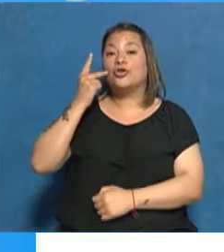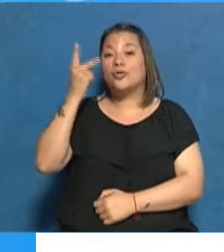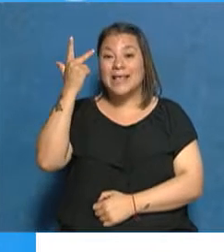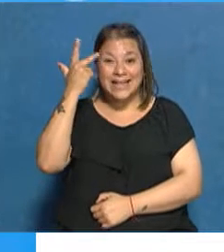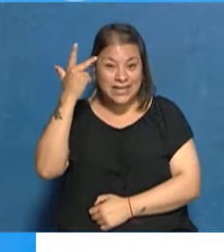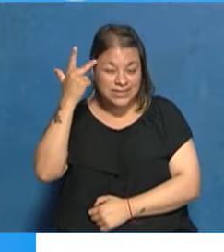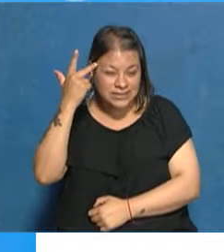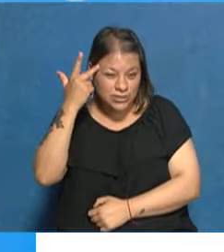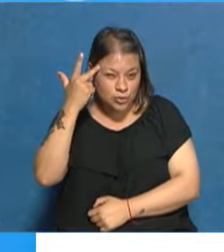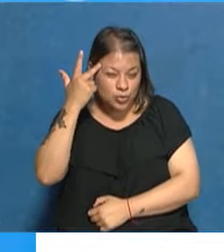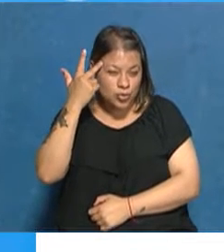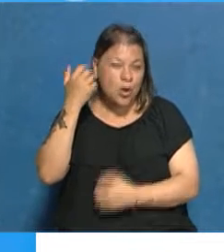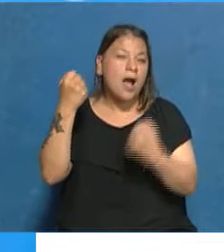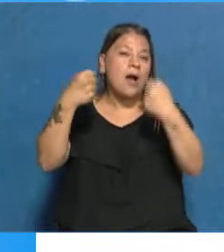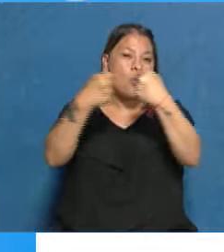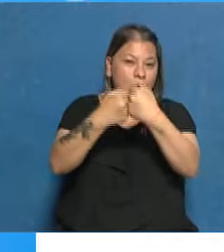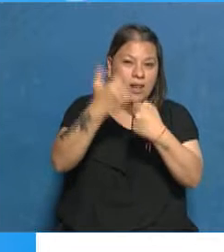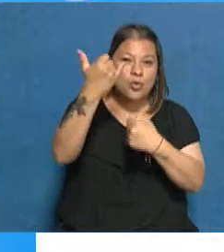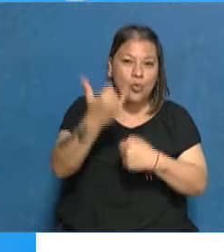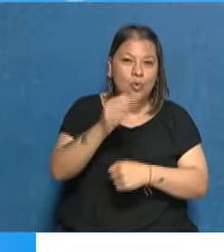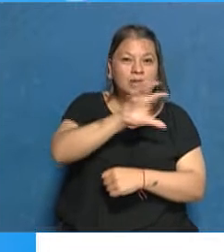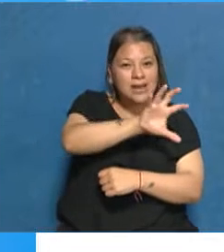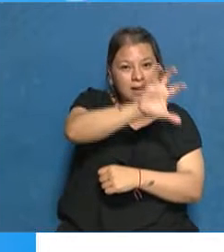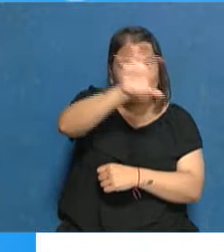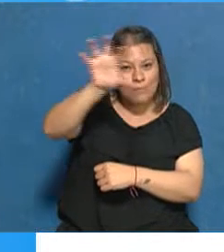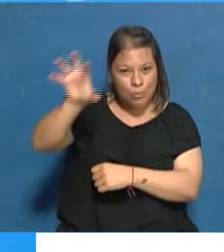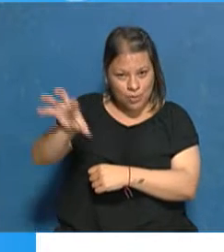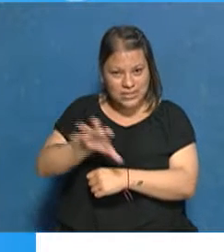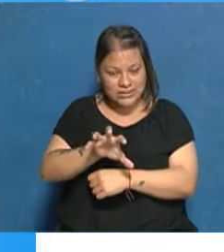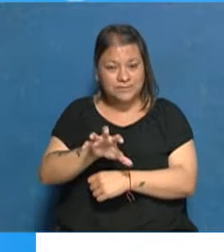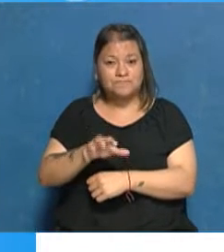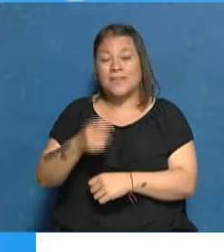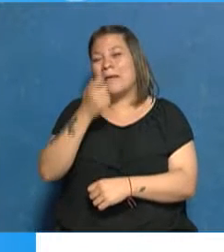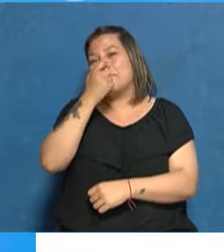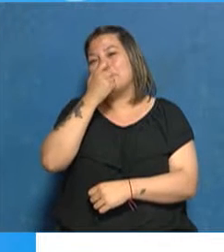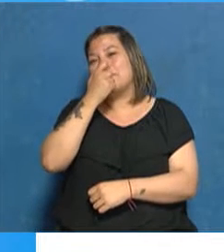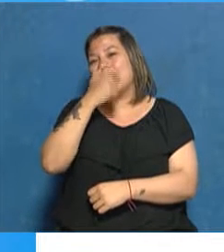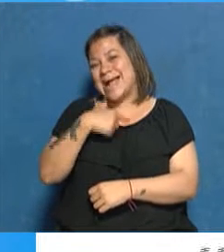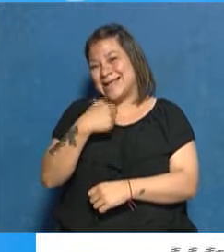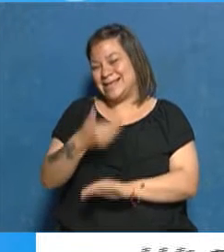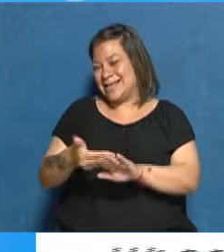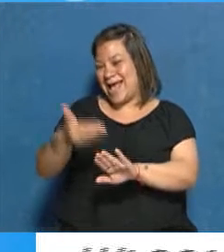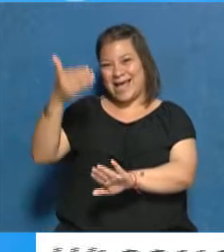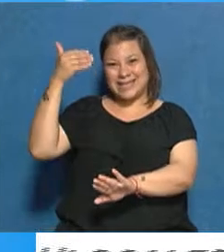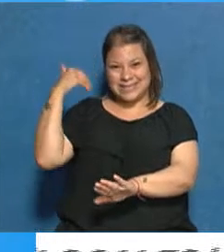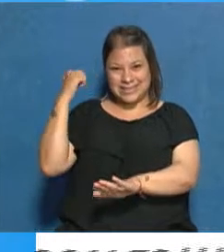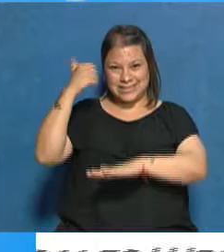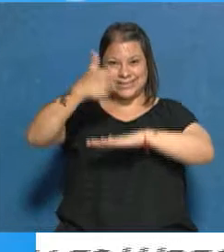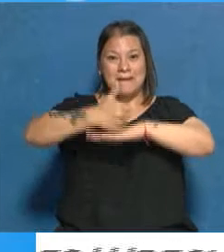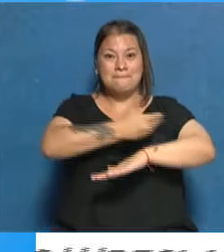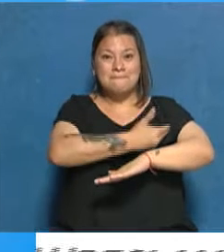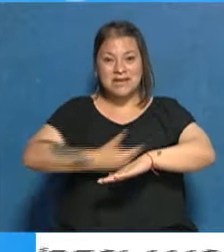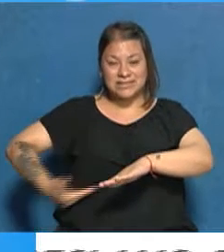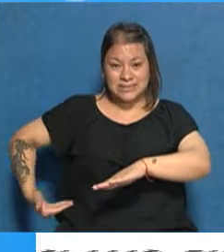hubo una suerte de acuerdo entre las provincias y en ese momento, en la gestión anterior a la